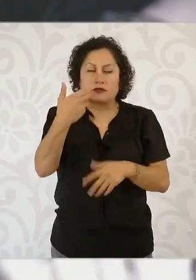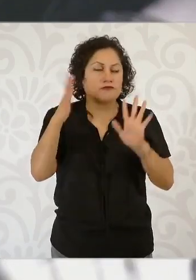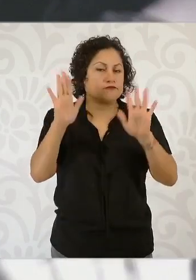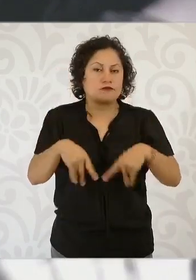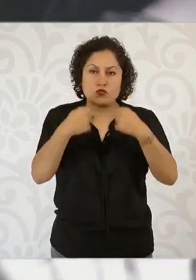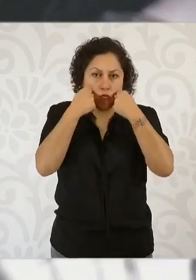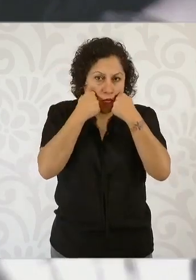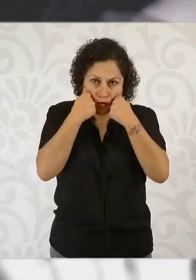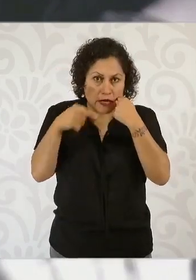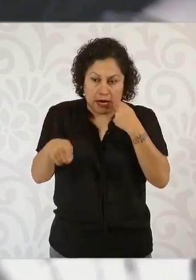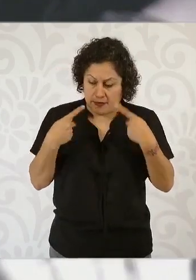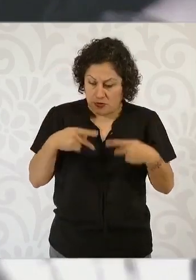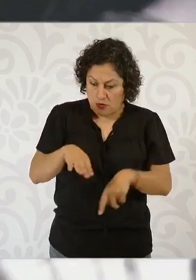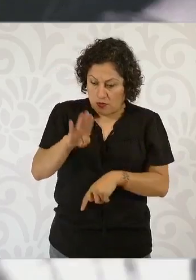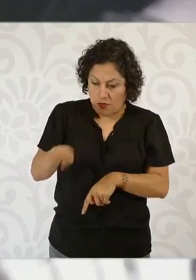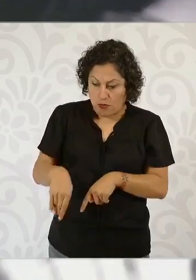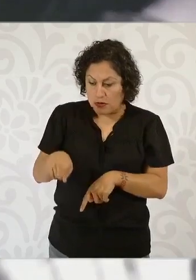Nosotros tenemos que avanzar hacia eso,